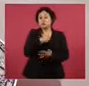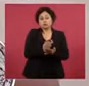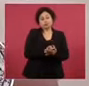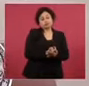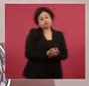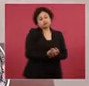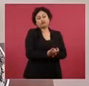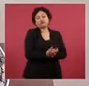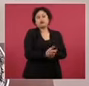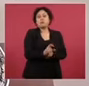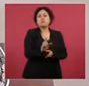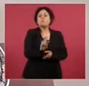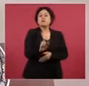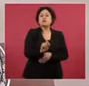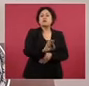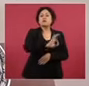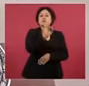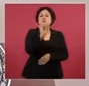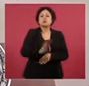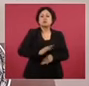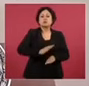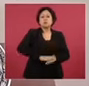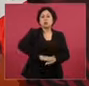Desde luego, como